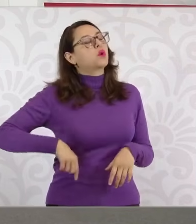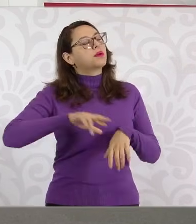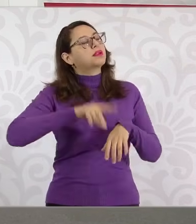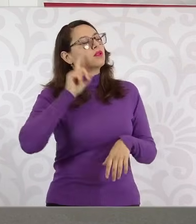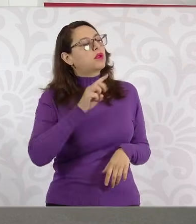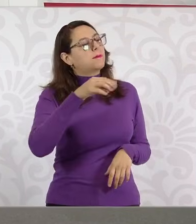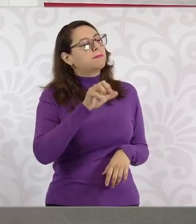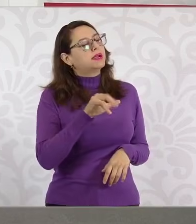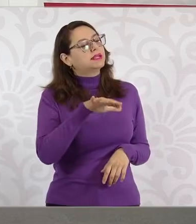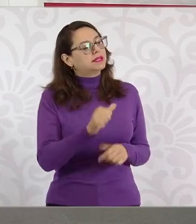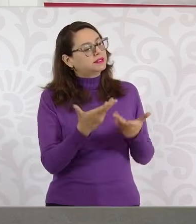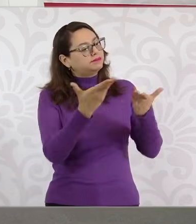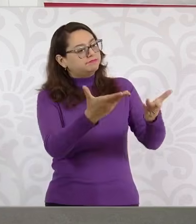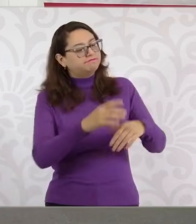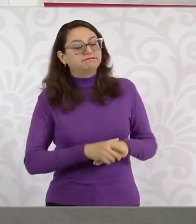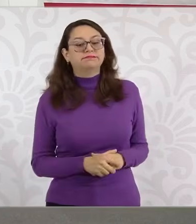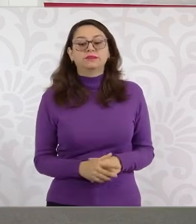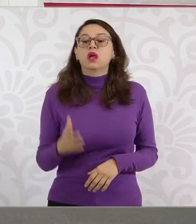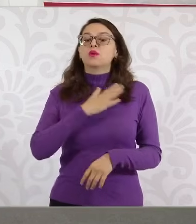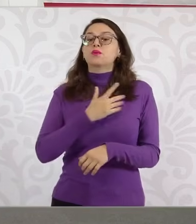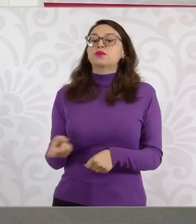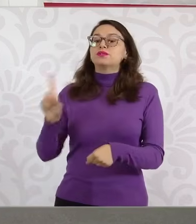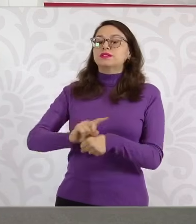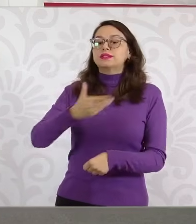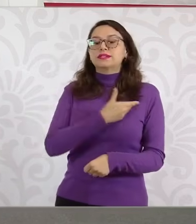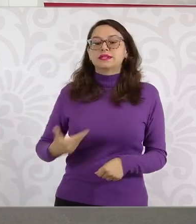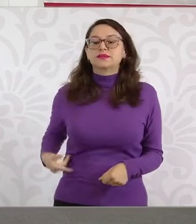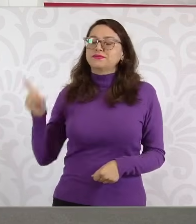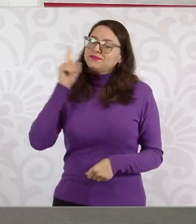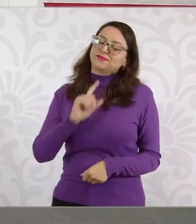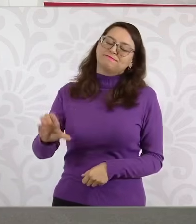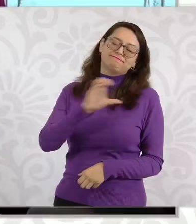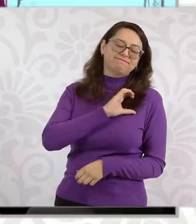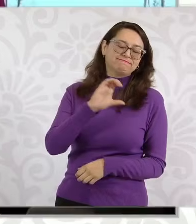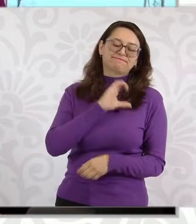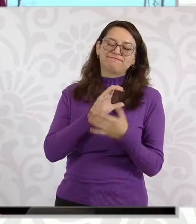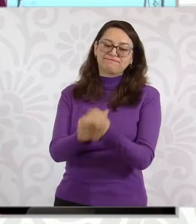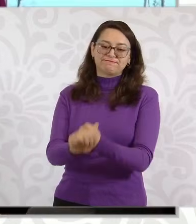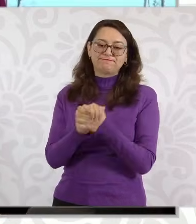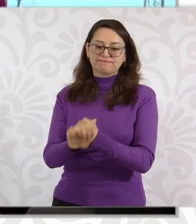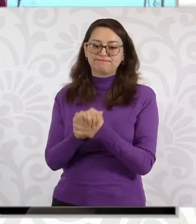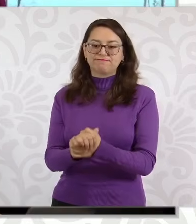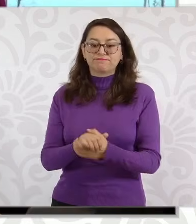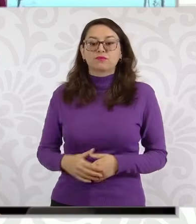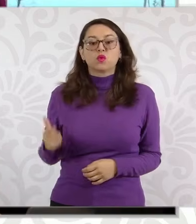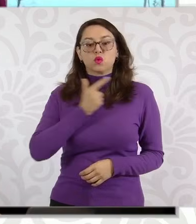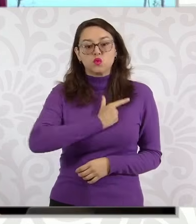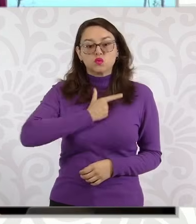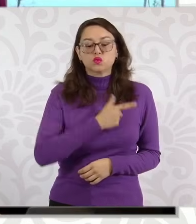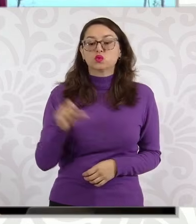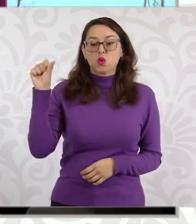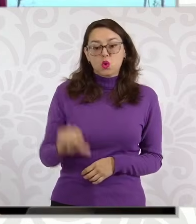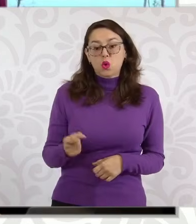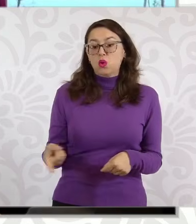adelante. Muy buenos días, presidenta. Te queremos mucho, te saludamos. Es un honor acompañarla en